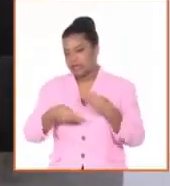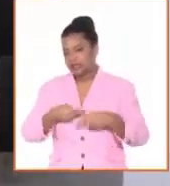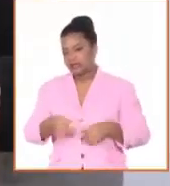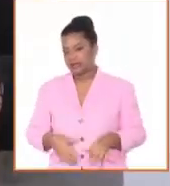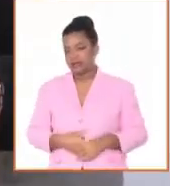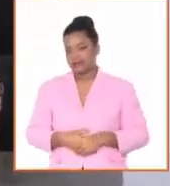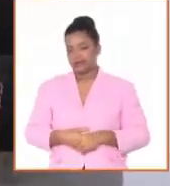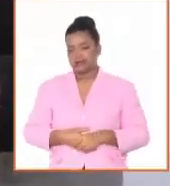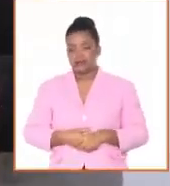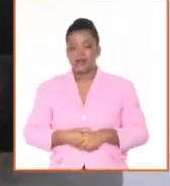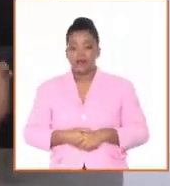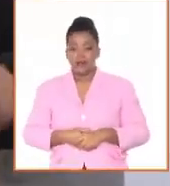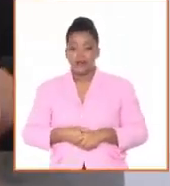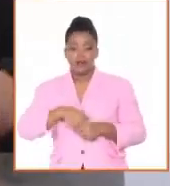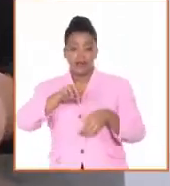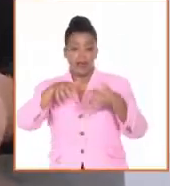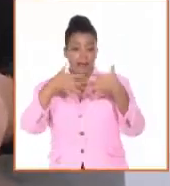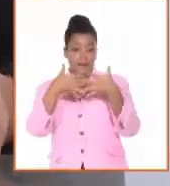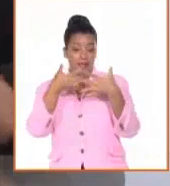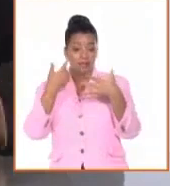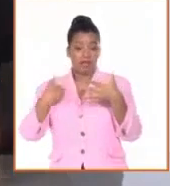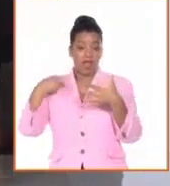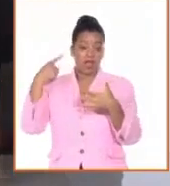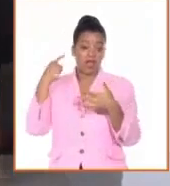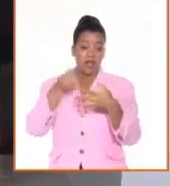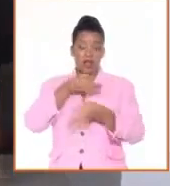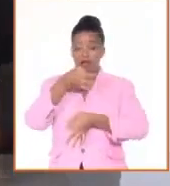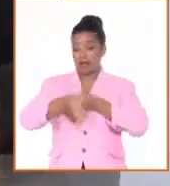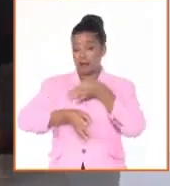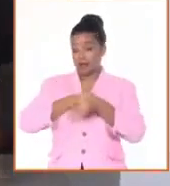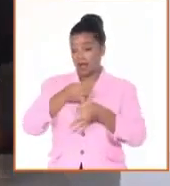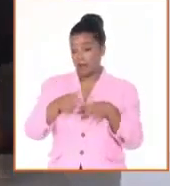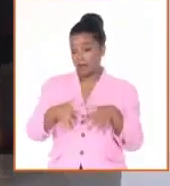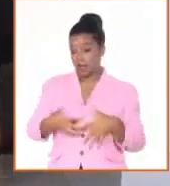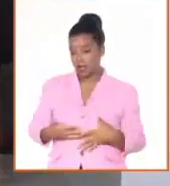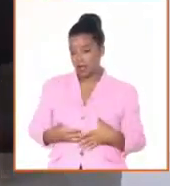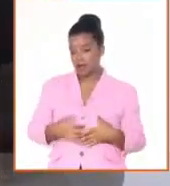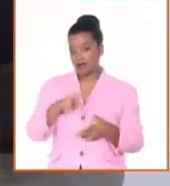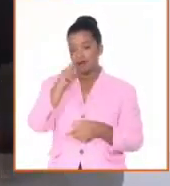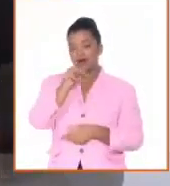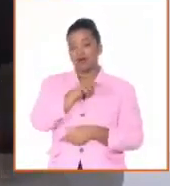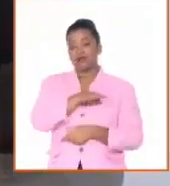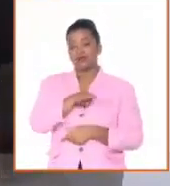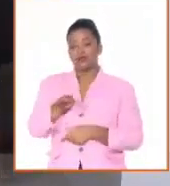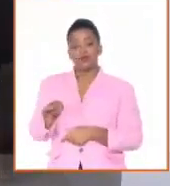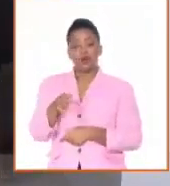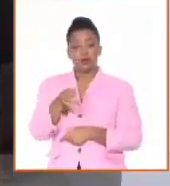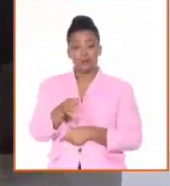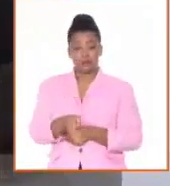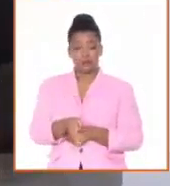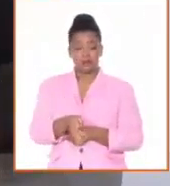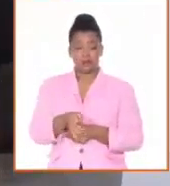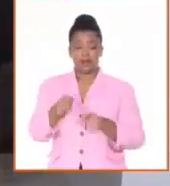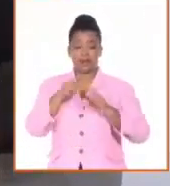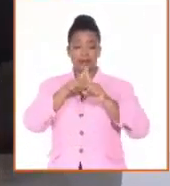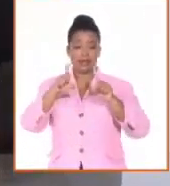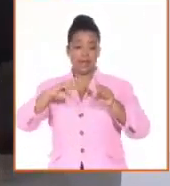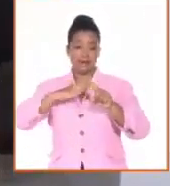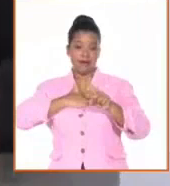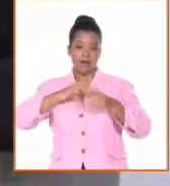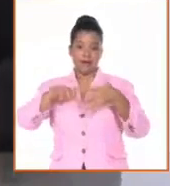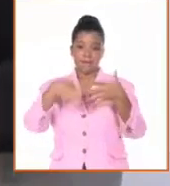caso ayer se hablaba que la Norma que regula este tema no de Constitución